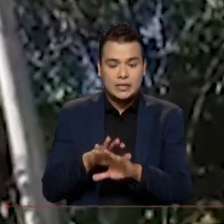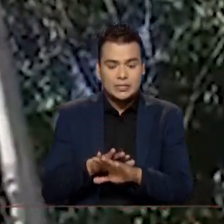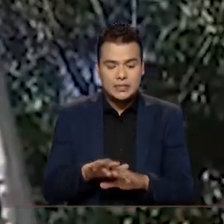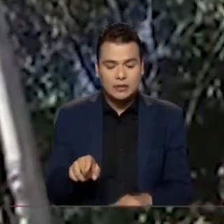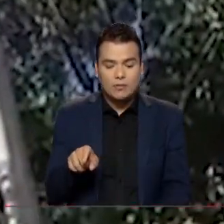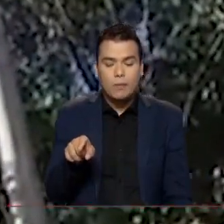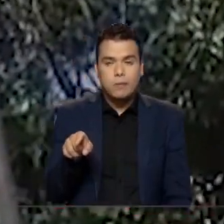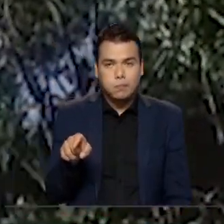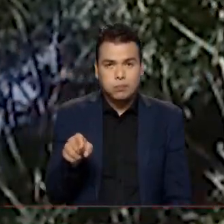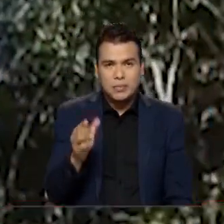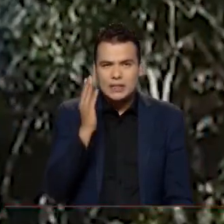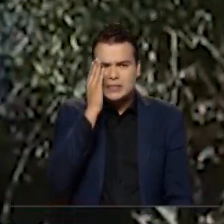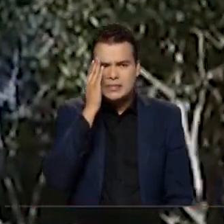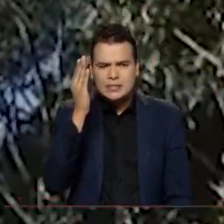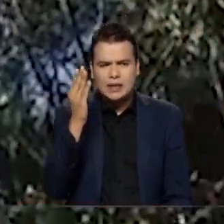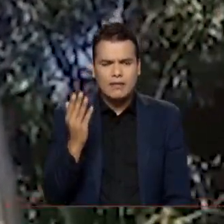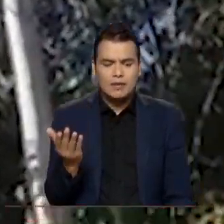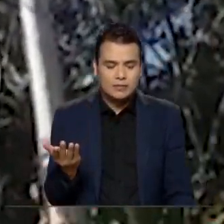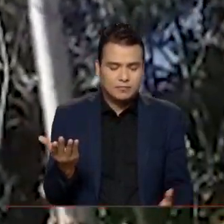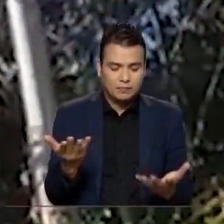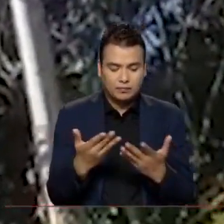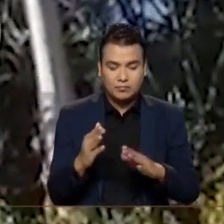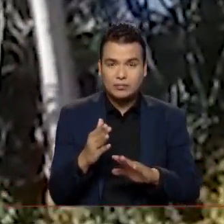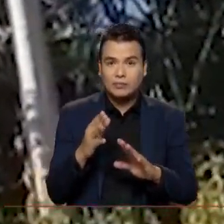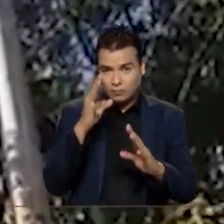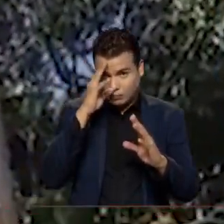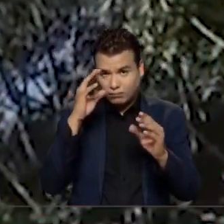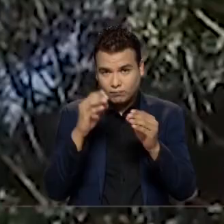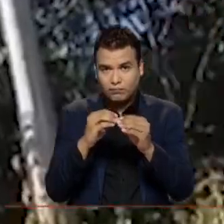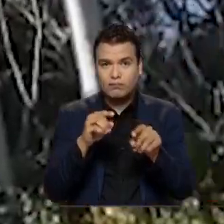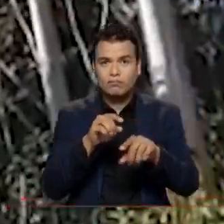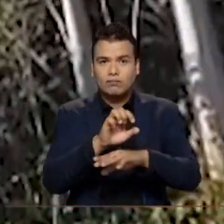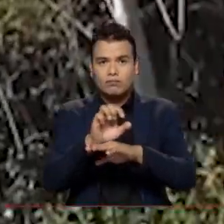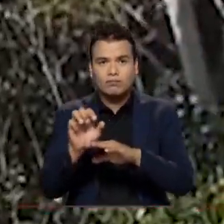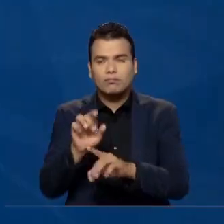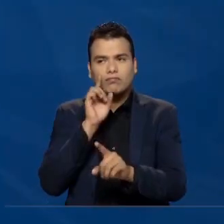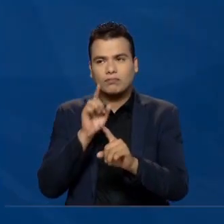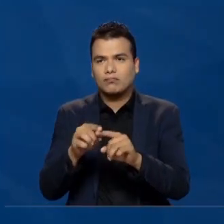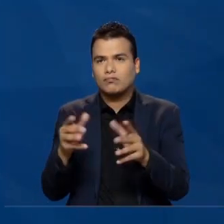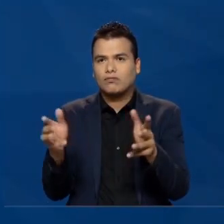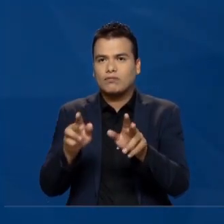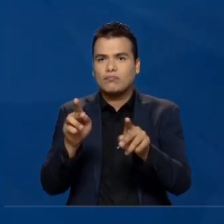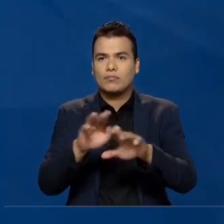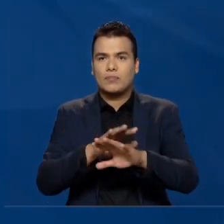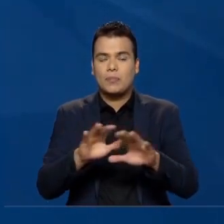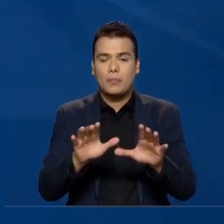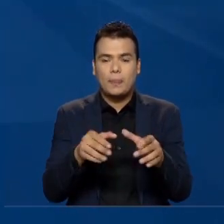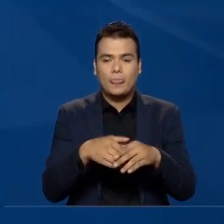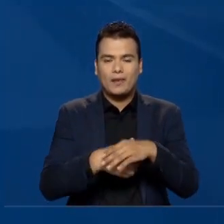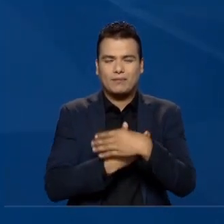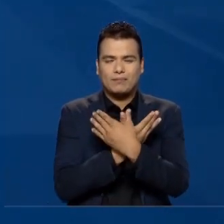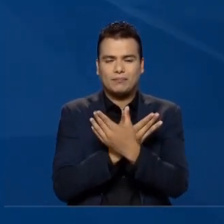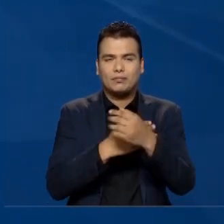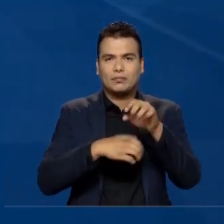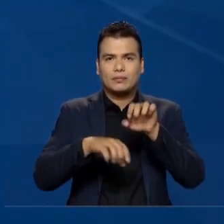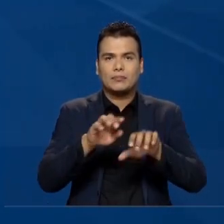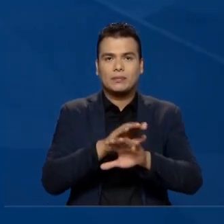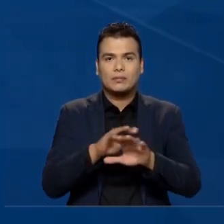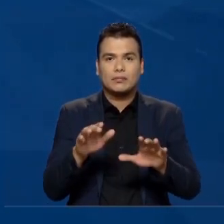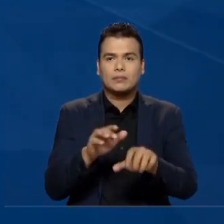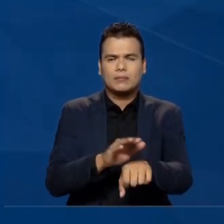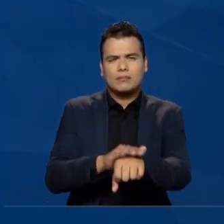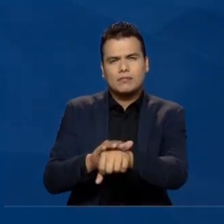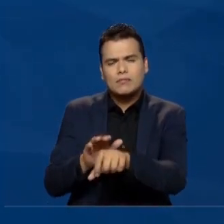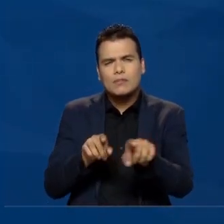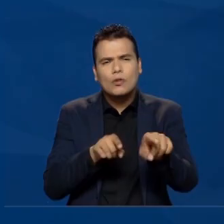Público, en donde se logró la articulación con diferentes entidades. Desde la Defensoría del Pueblo hacemos un fuerte llamado a los grupos